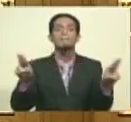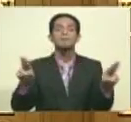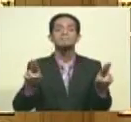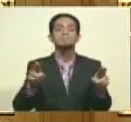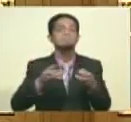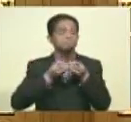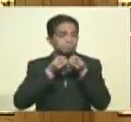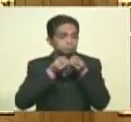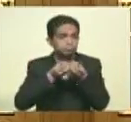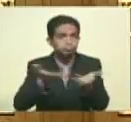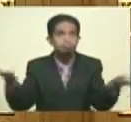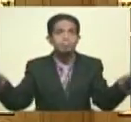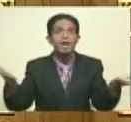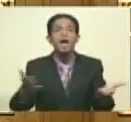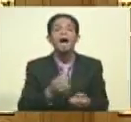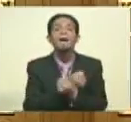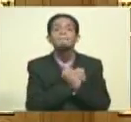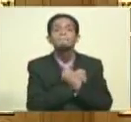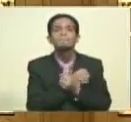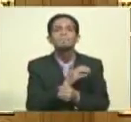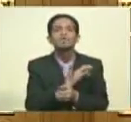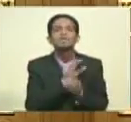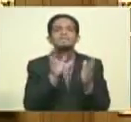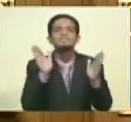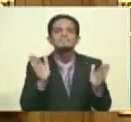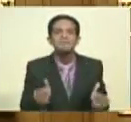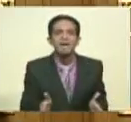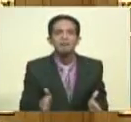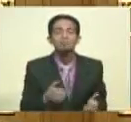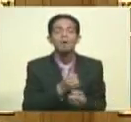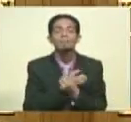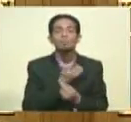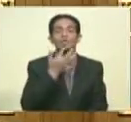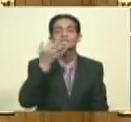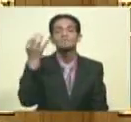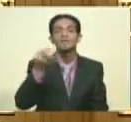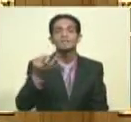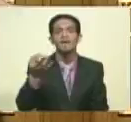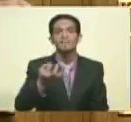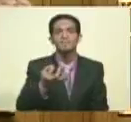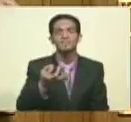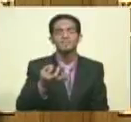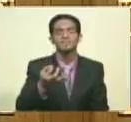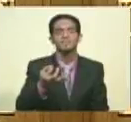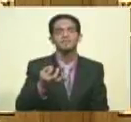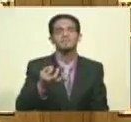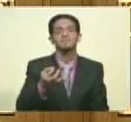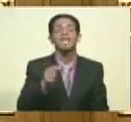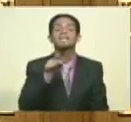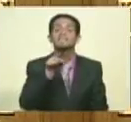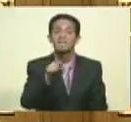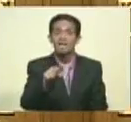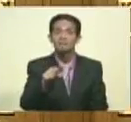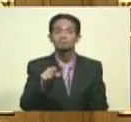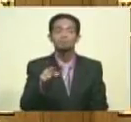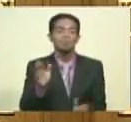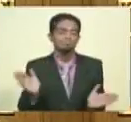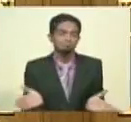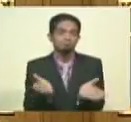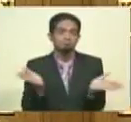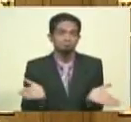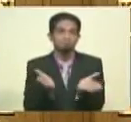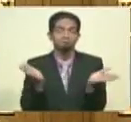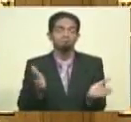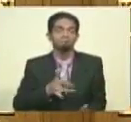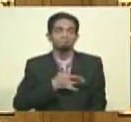amor, amor cristiano, amor verdadero, y eso es lo que nos anima a nosotros.